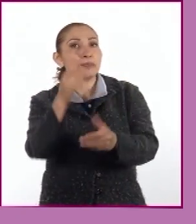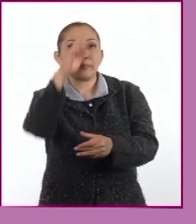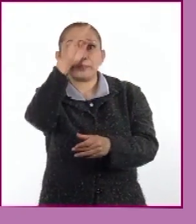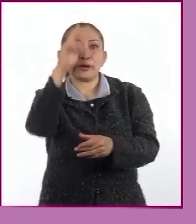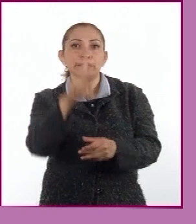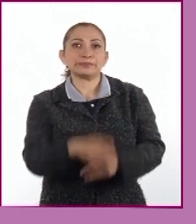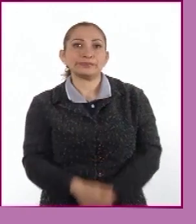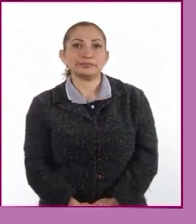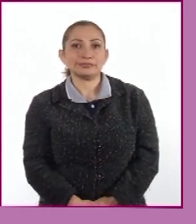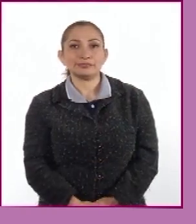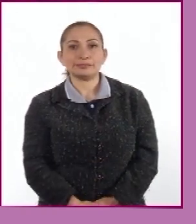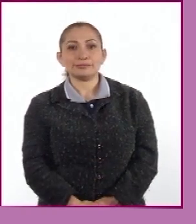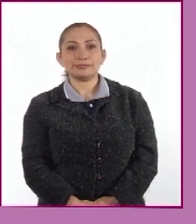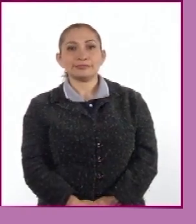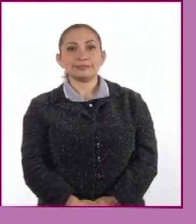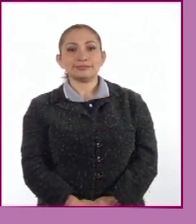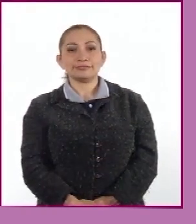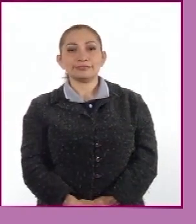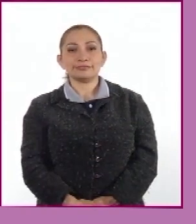del mismo.